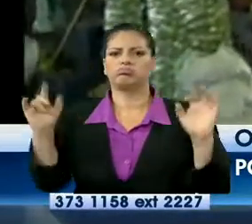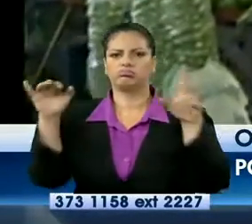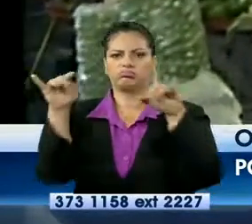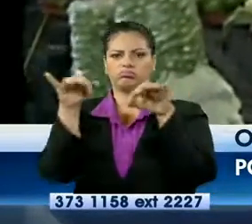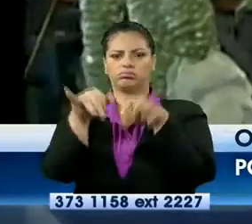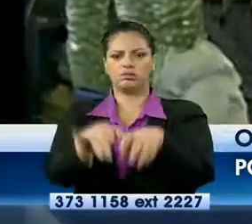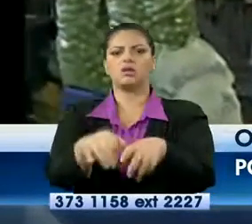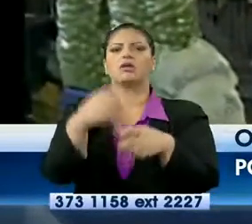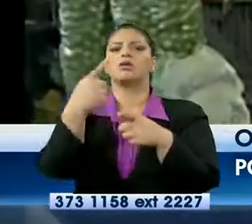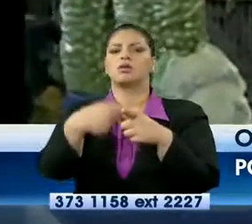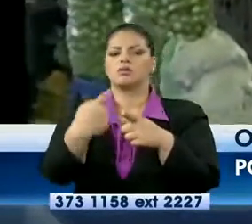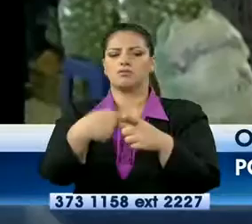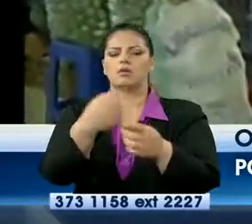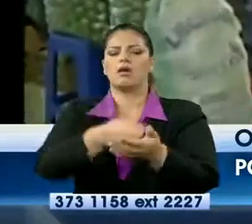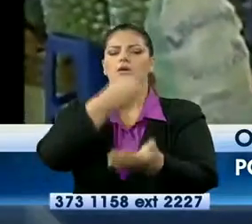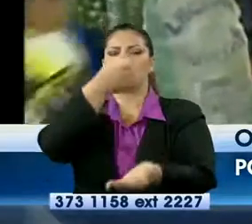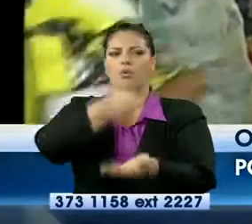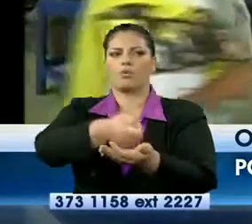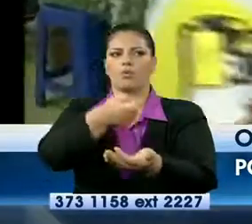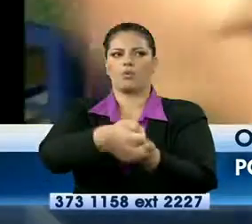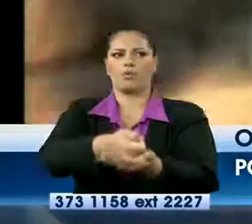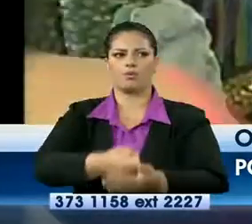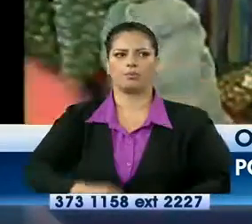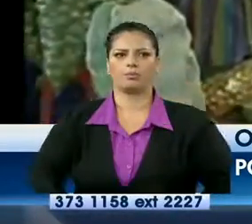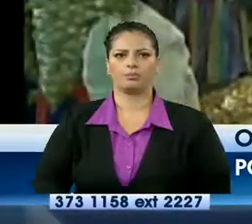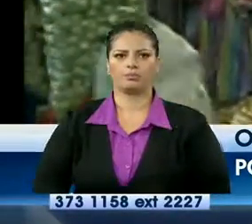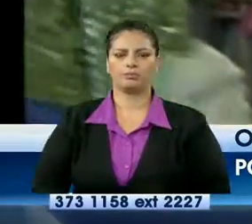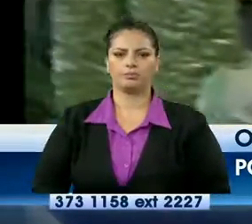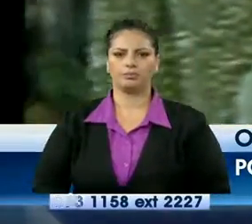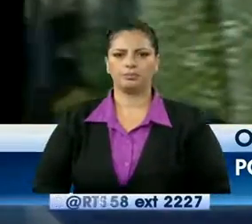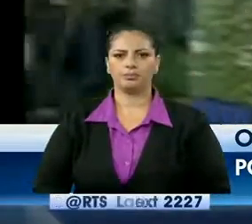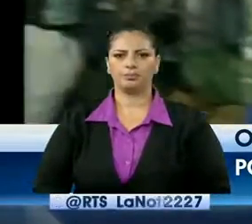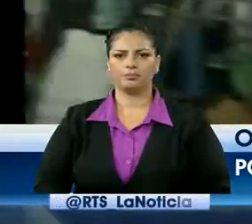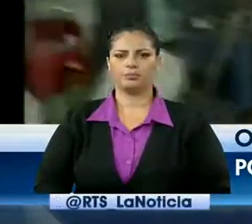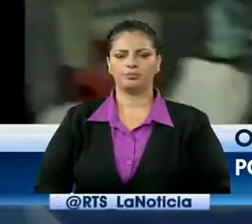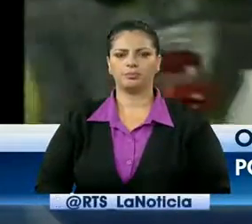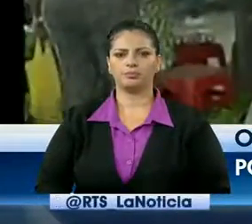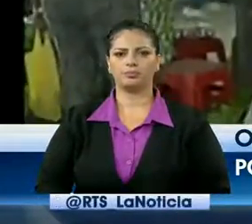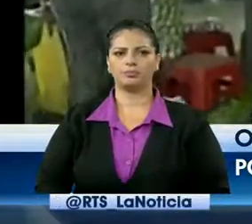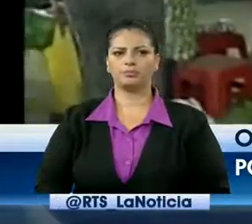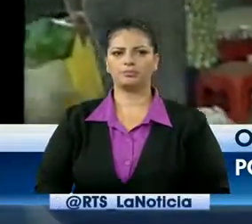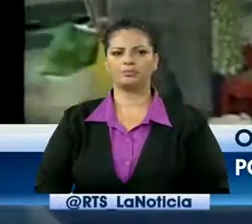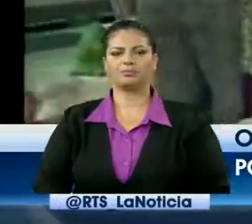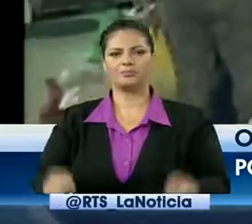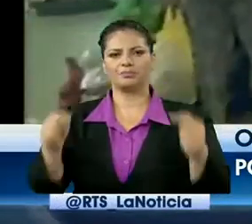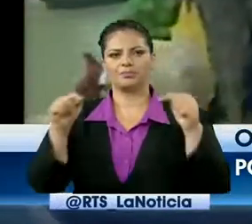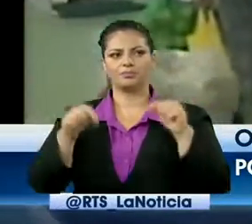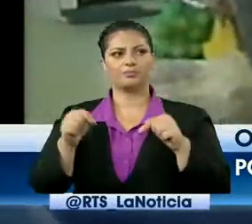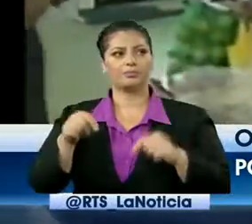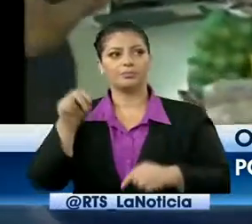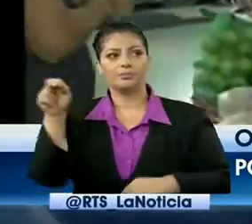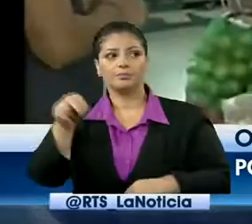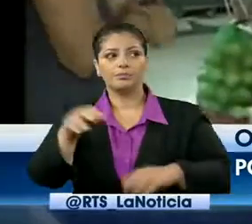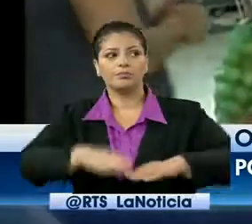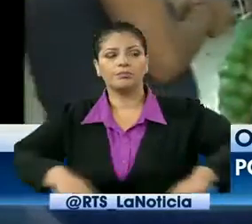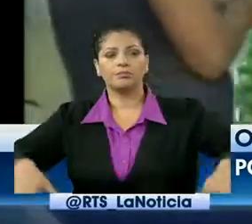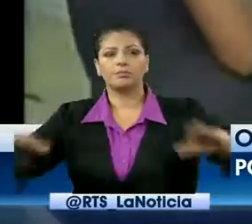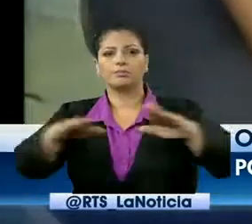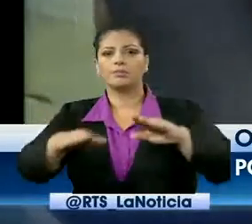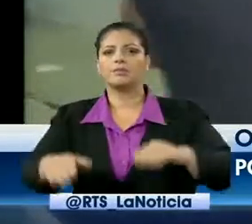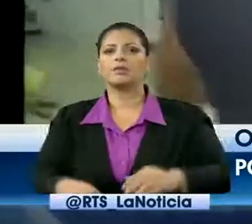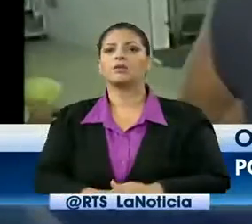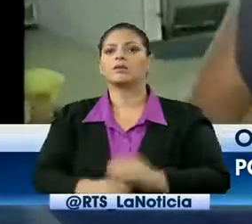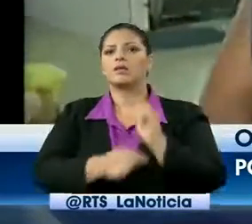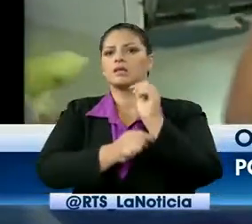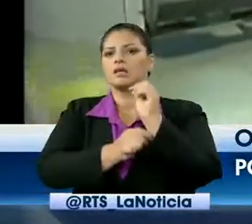rodean acá a este mercado de Guayaquil. Estamos en el área de genéricos, pero más adelante tenemos ya el área de mariscos,